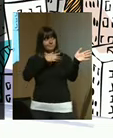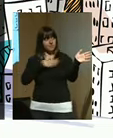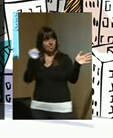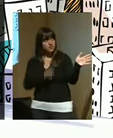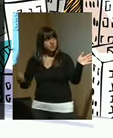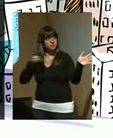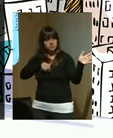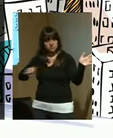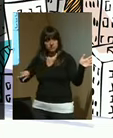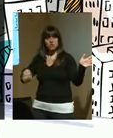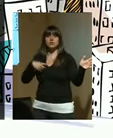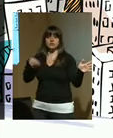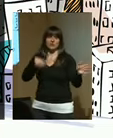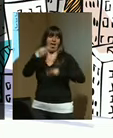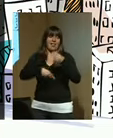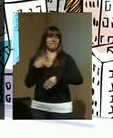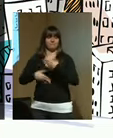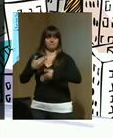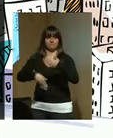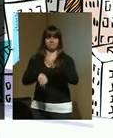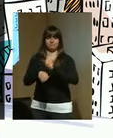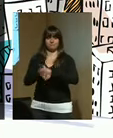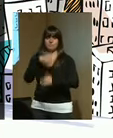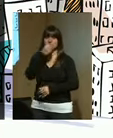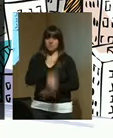pueda funcionar y podamos avanzar sobre determinadas cosas.